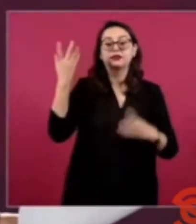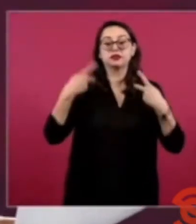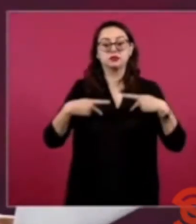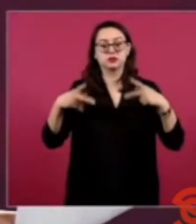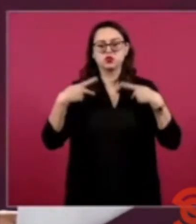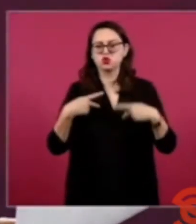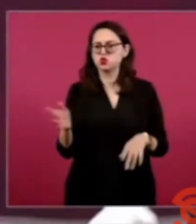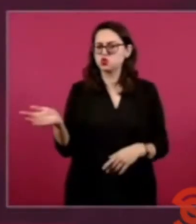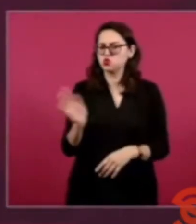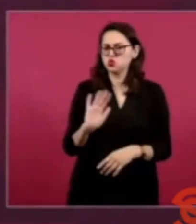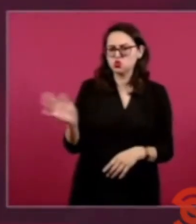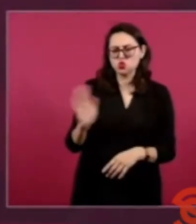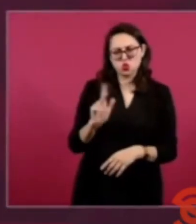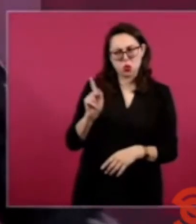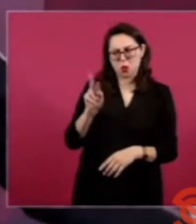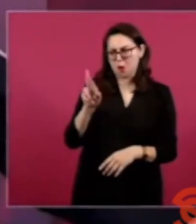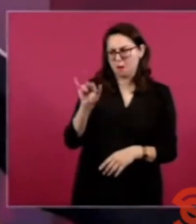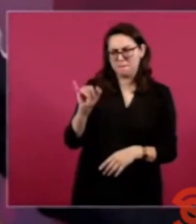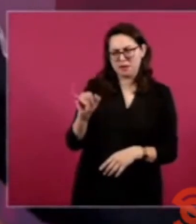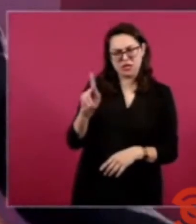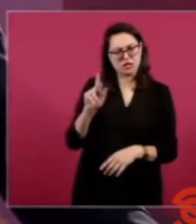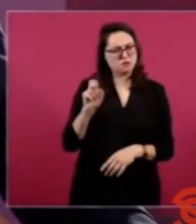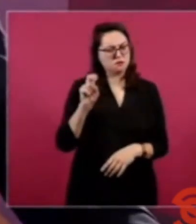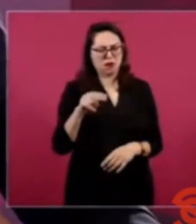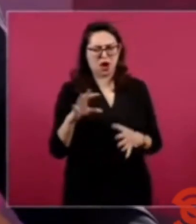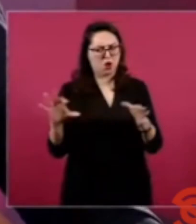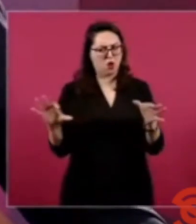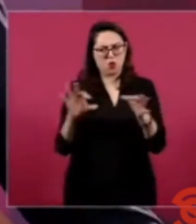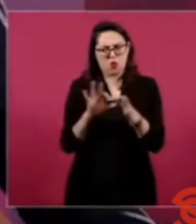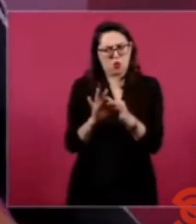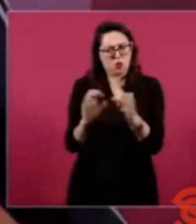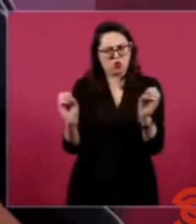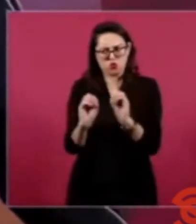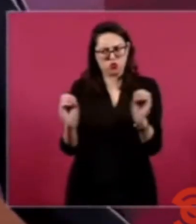Imagínense, ayer a la Bastida,